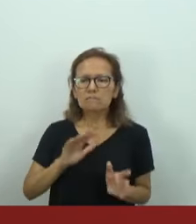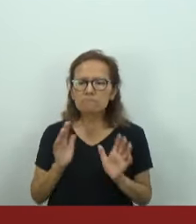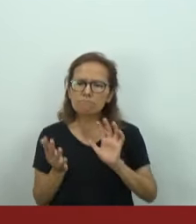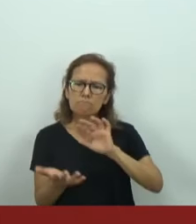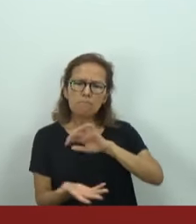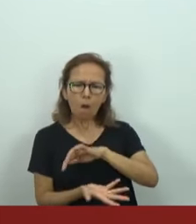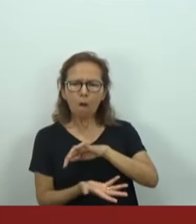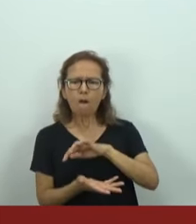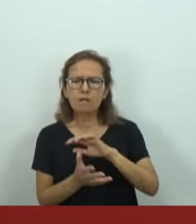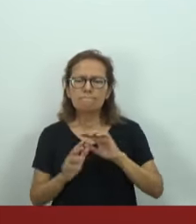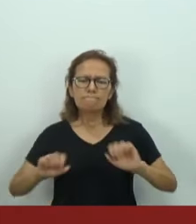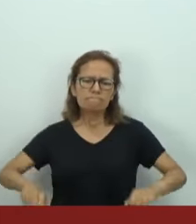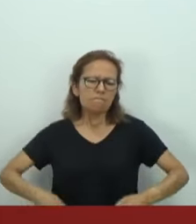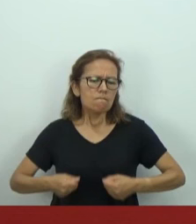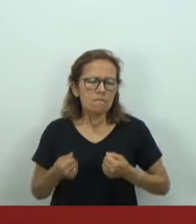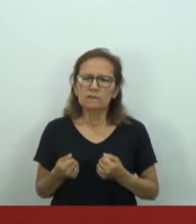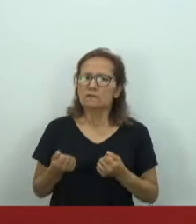Interesante, convierte la gracia en tu fuerza.